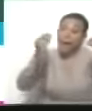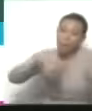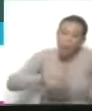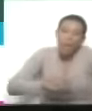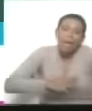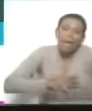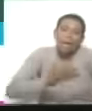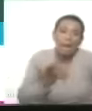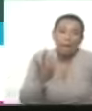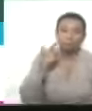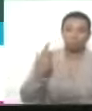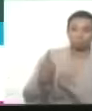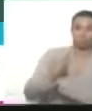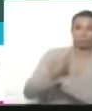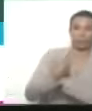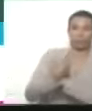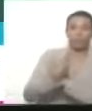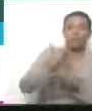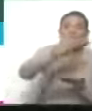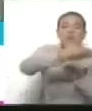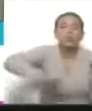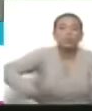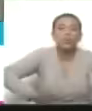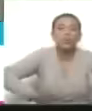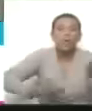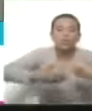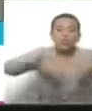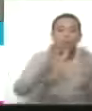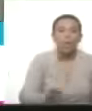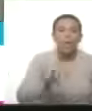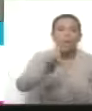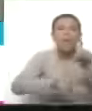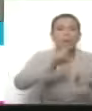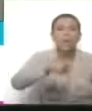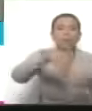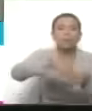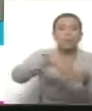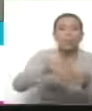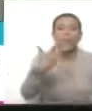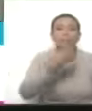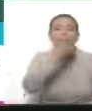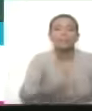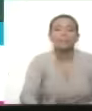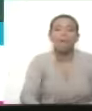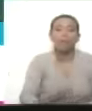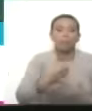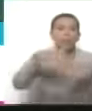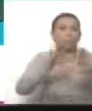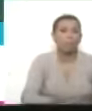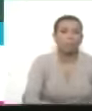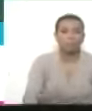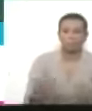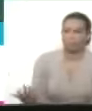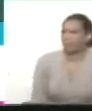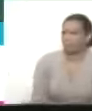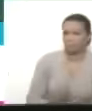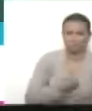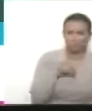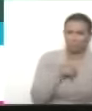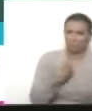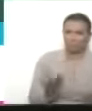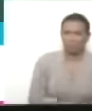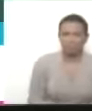pretensión temeraria saque una resolución suspendiendo el referéndum consultivo constitucional de Venezuela del 3 de